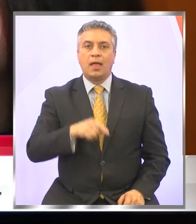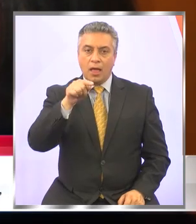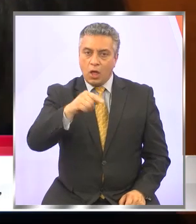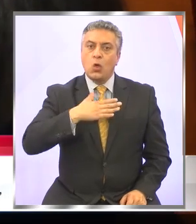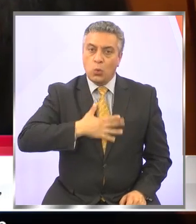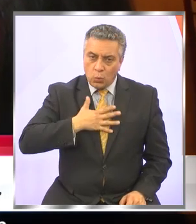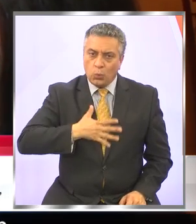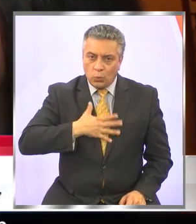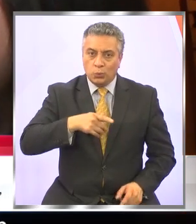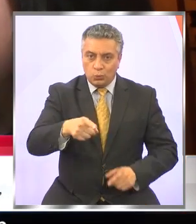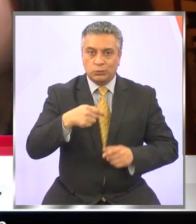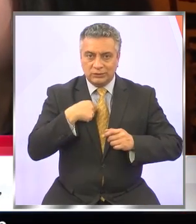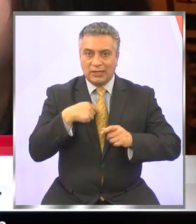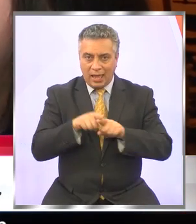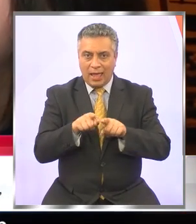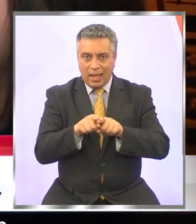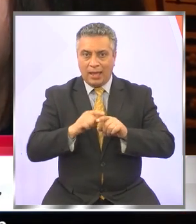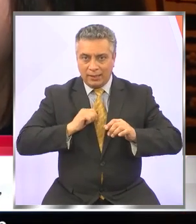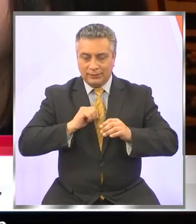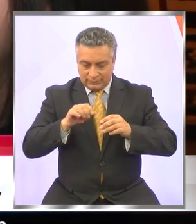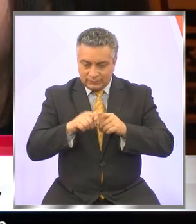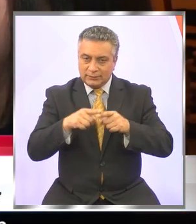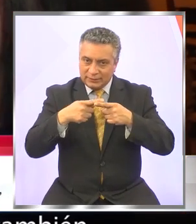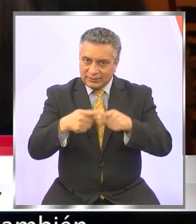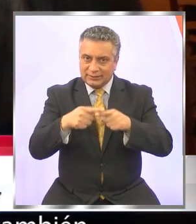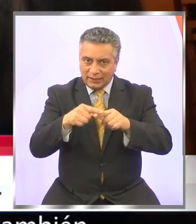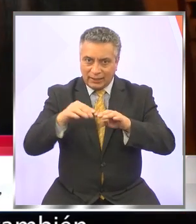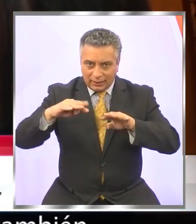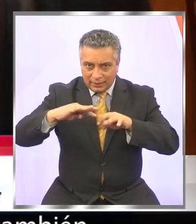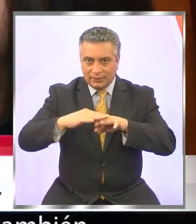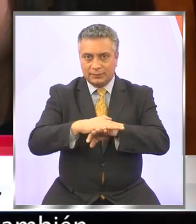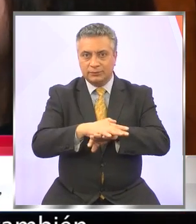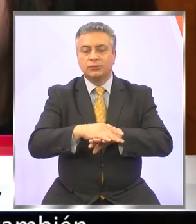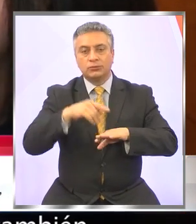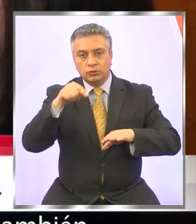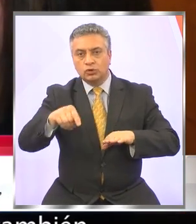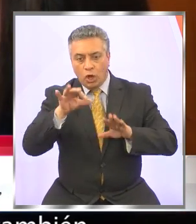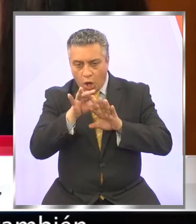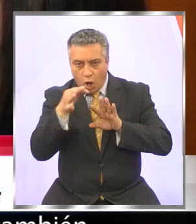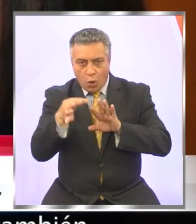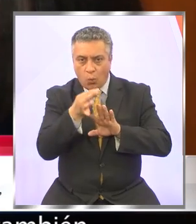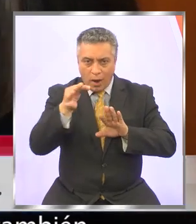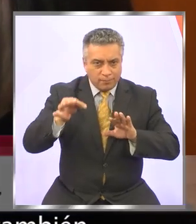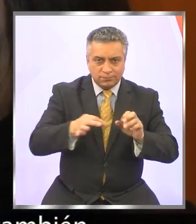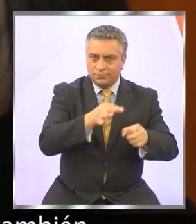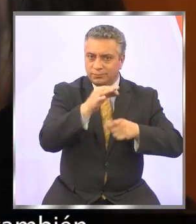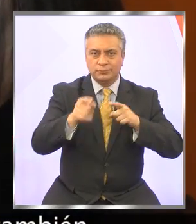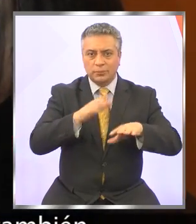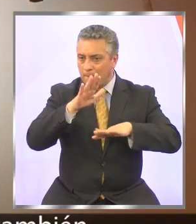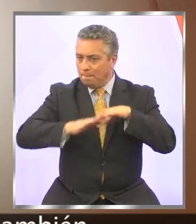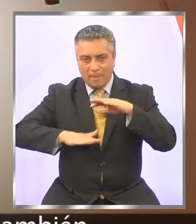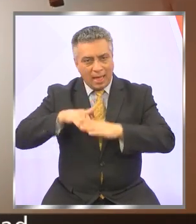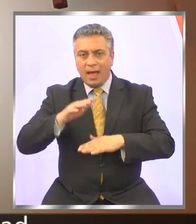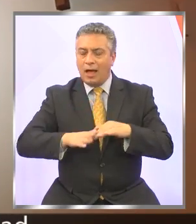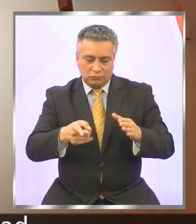tejer porque me gusta con la aguja y con la mano